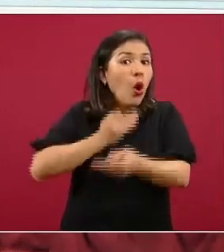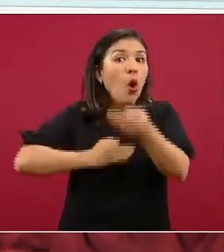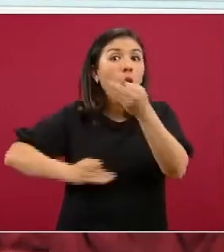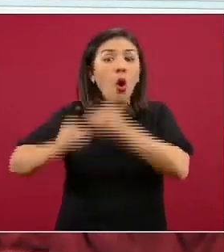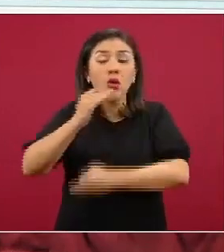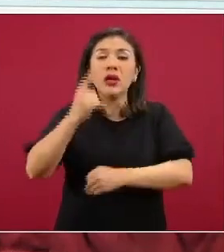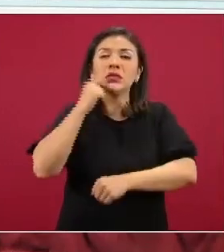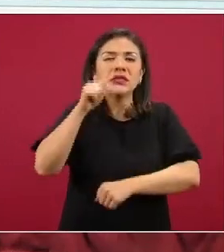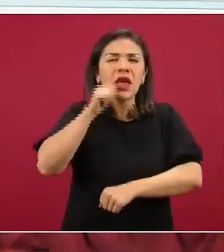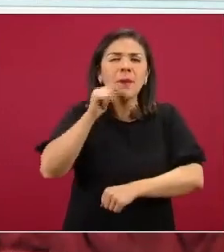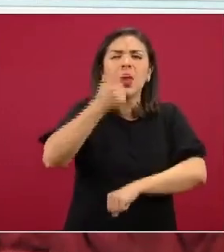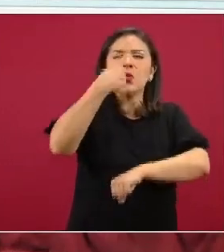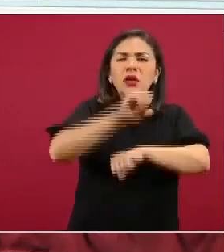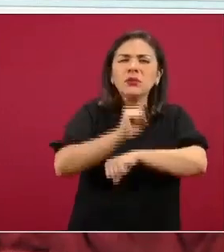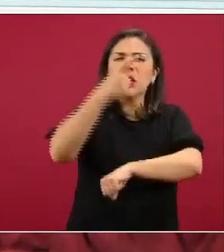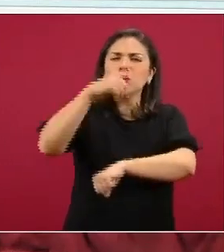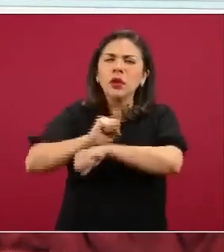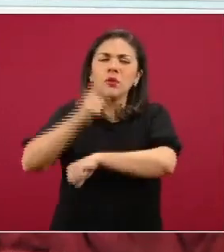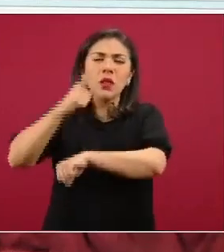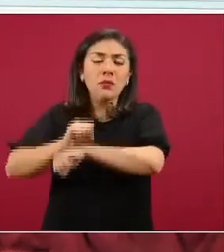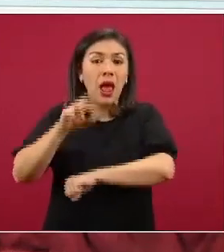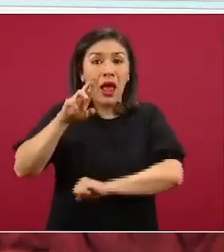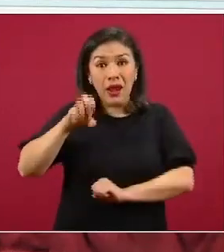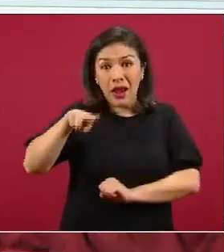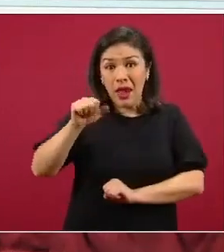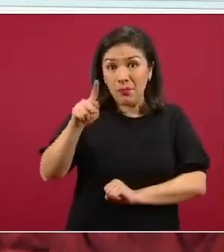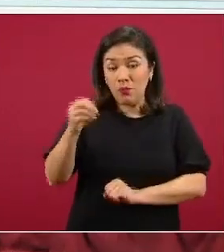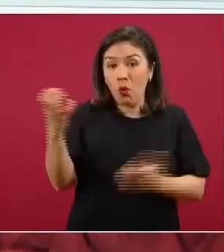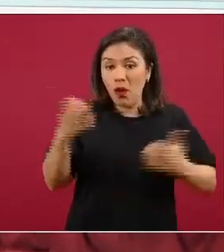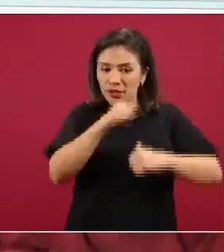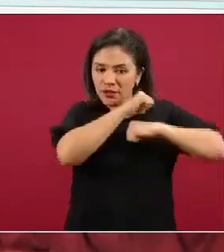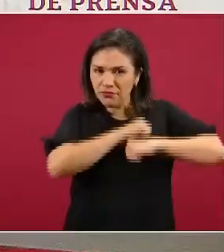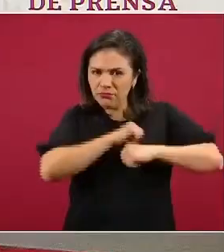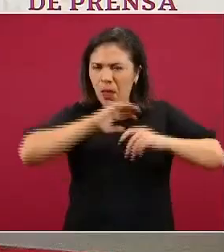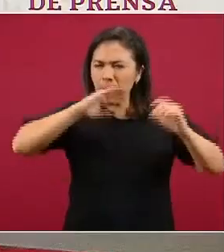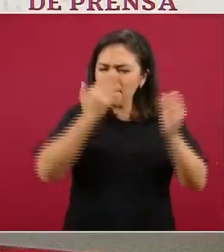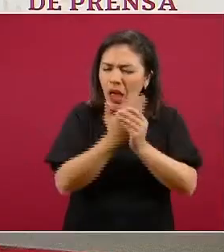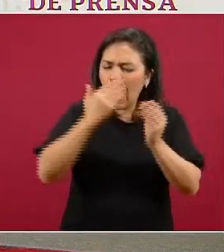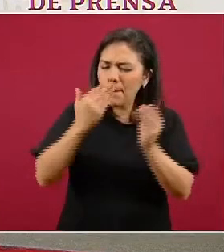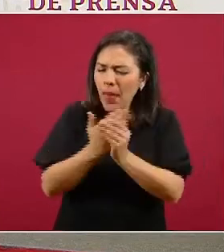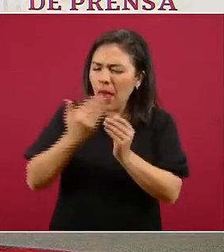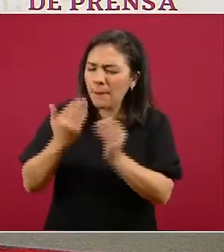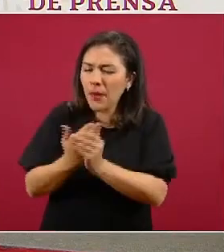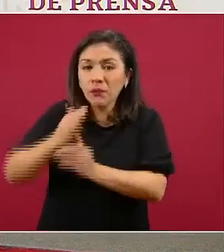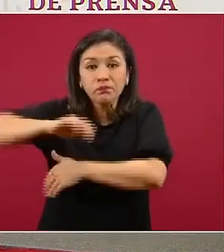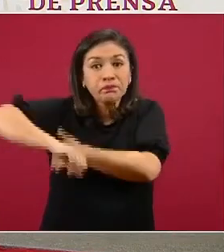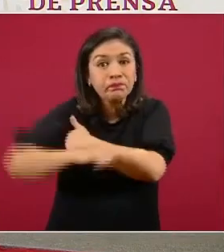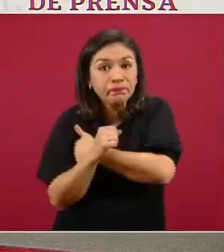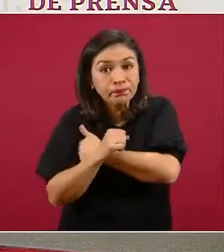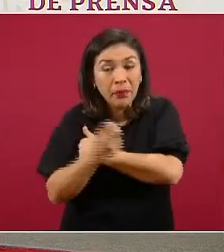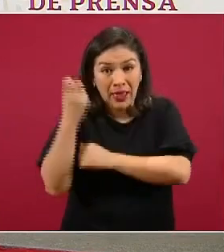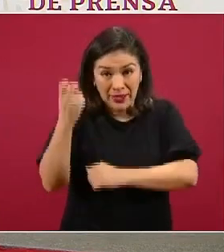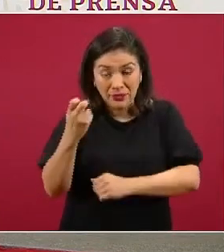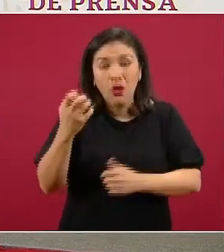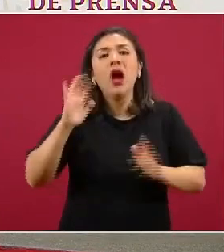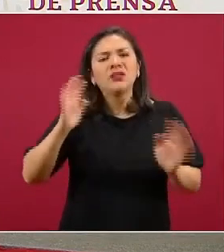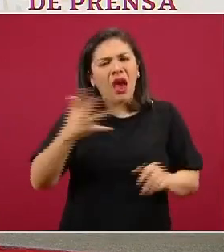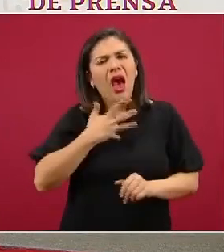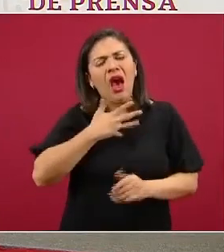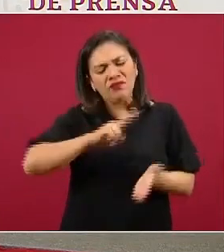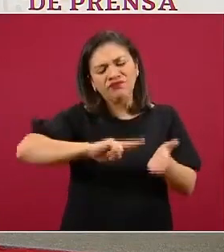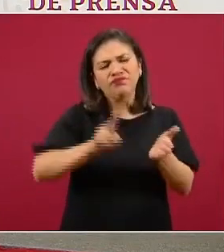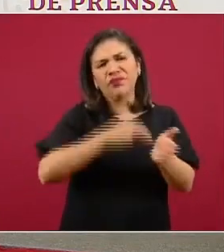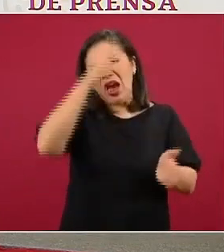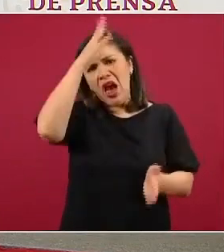las semanas RENAPO recoge a través de esta base de datos. Tenemos un acuerdo de